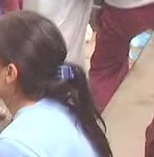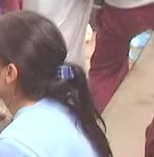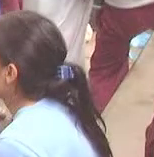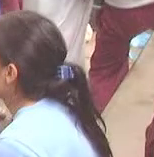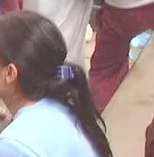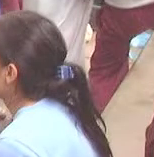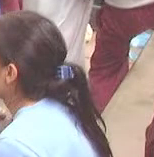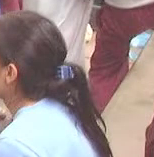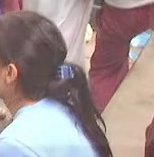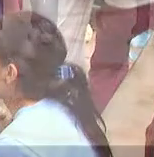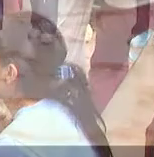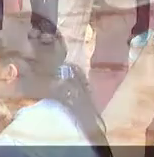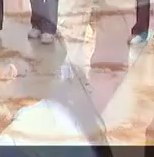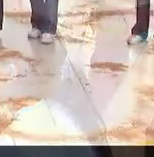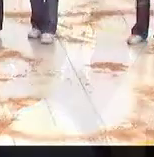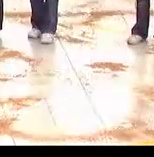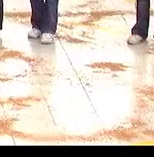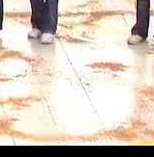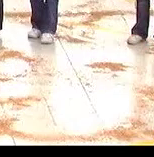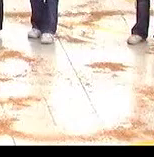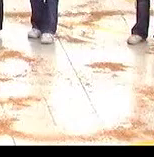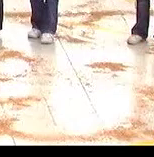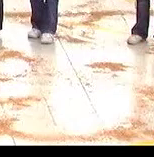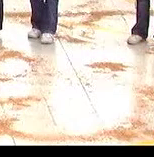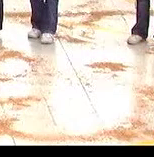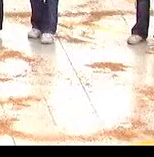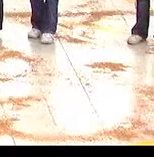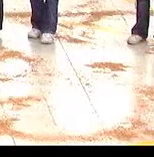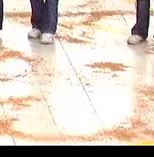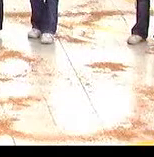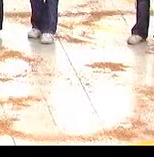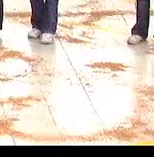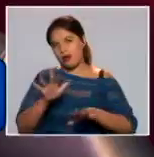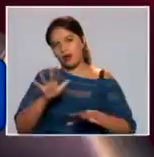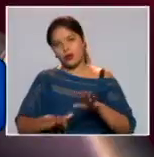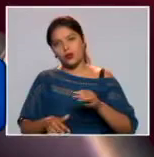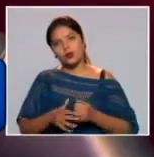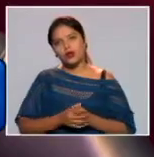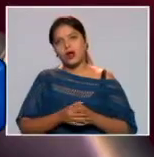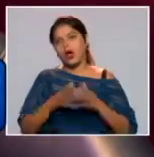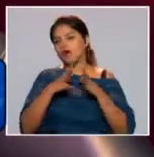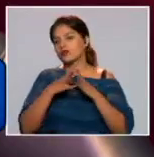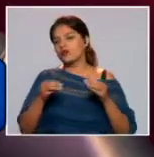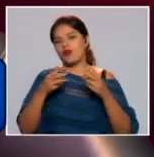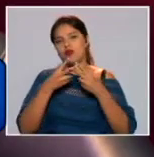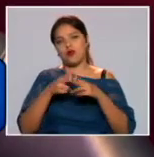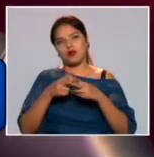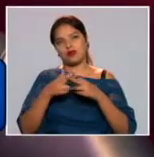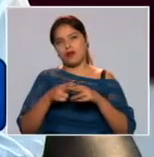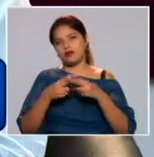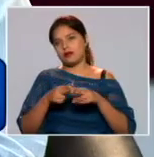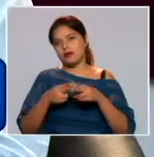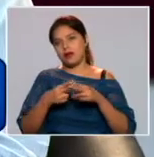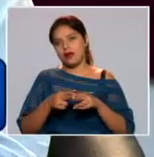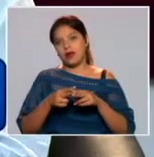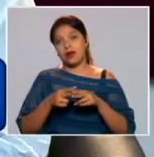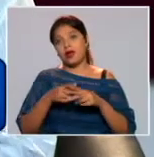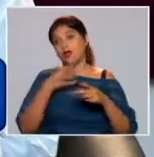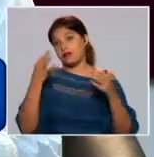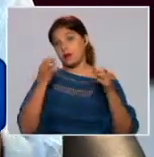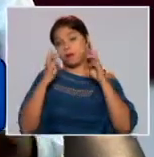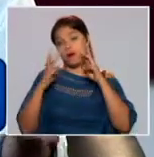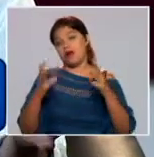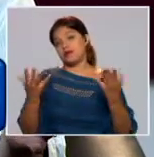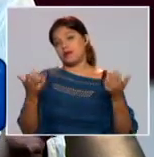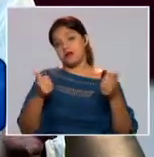por las tardes o por las mañanas dependiendo de su jornada a estos talleres que pues son una maravilla para